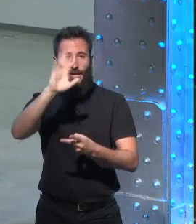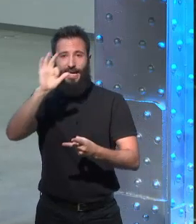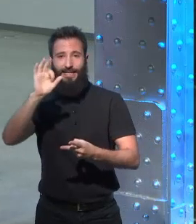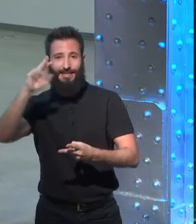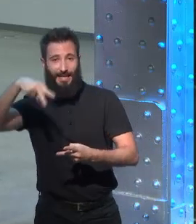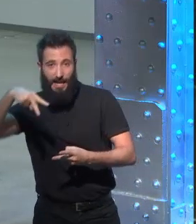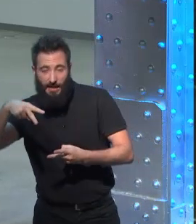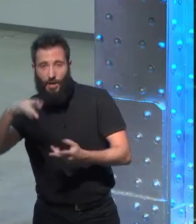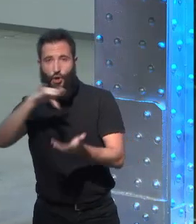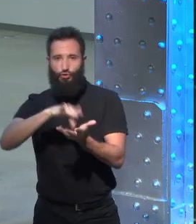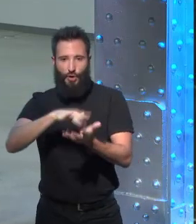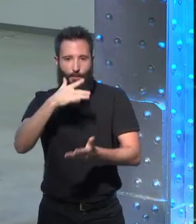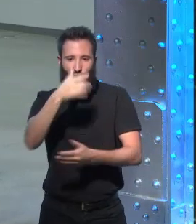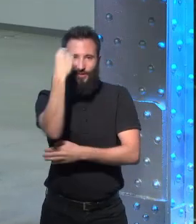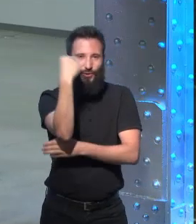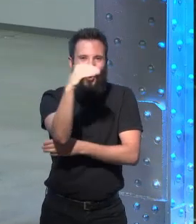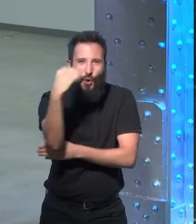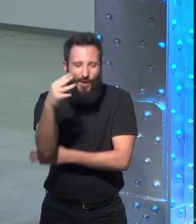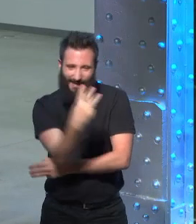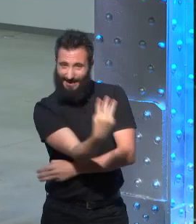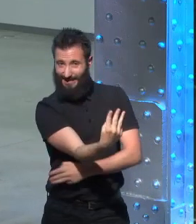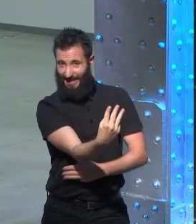grupo de personas eran 3 chavales muy jóvenes